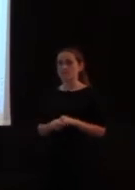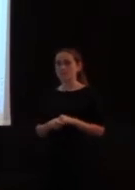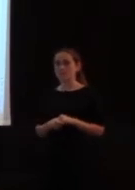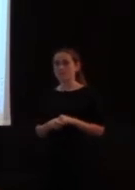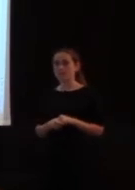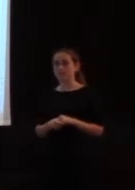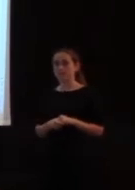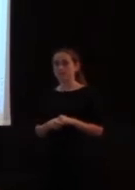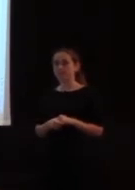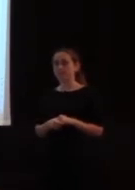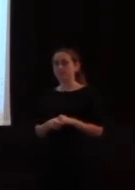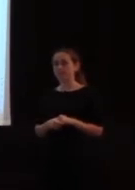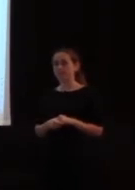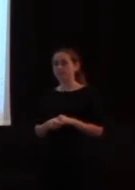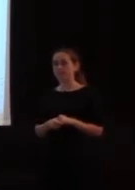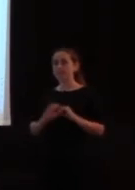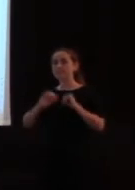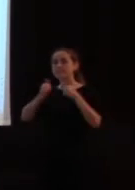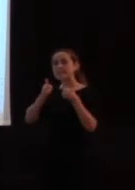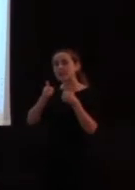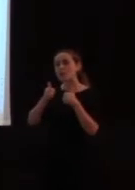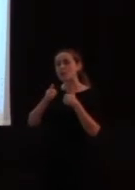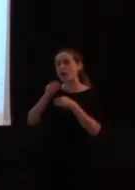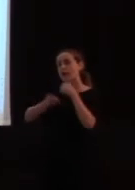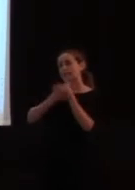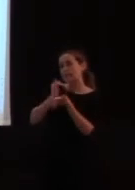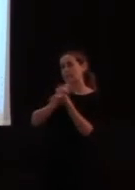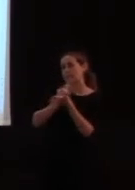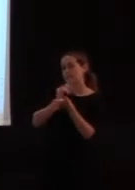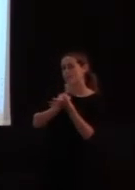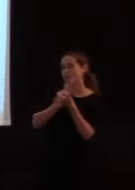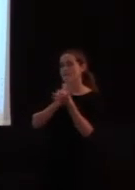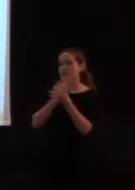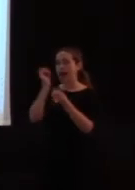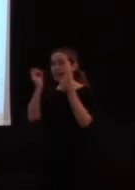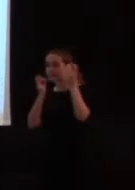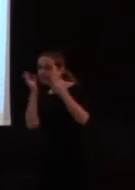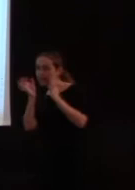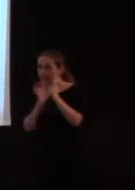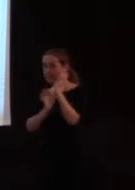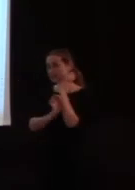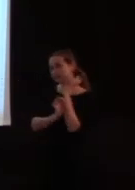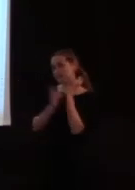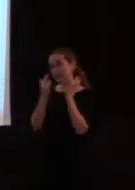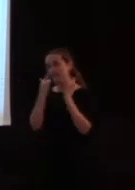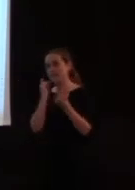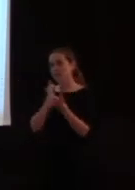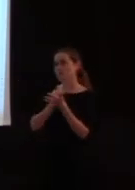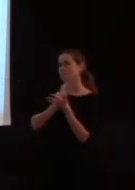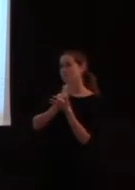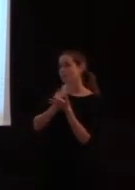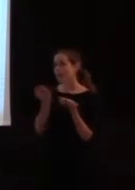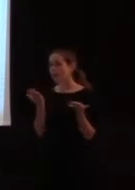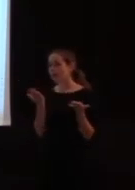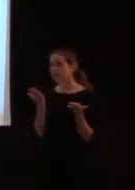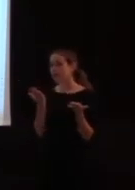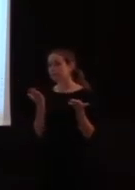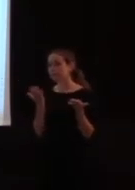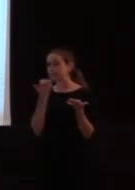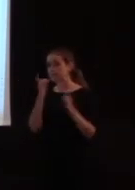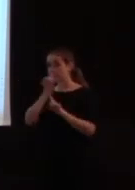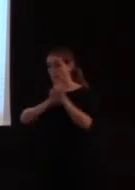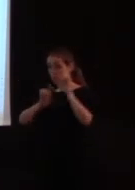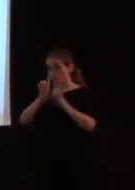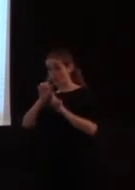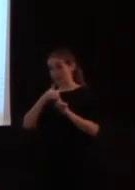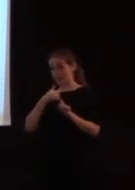de, como una especie de pequeñas pruebas, ¿no? De ejercicios, para comprobar si aquel problema que tenían ellos, que no sabe cuándo se